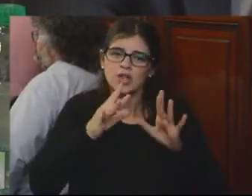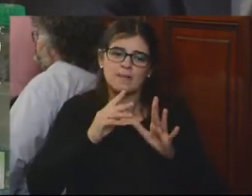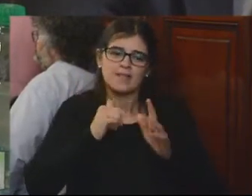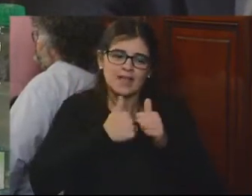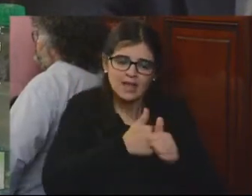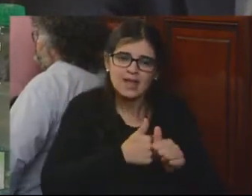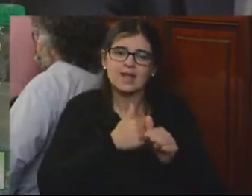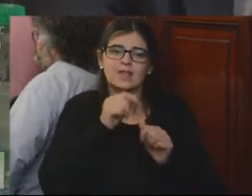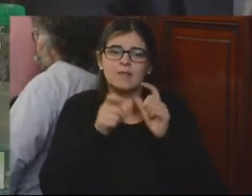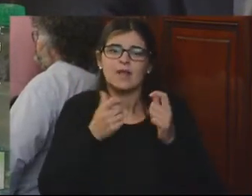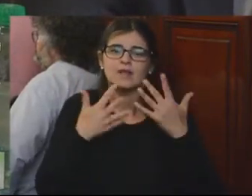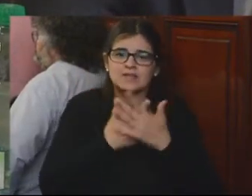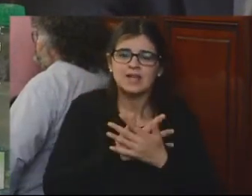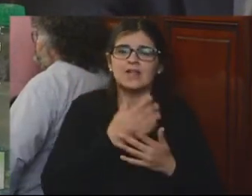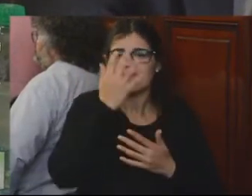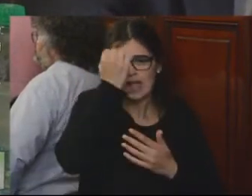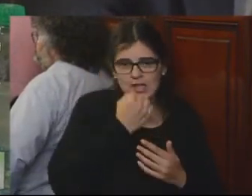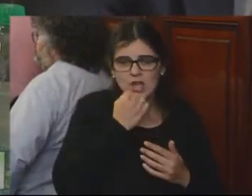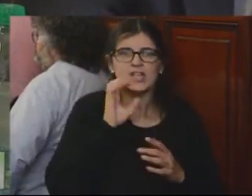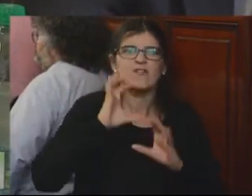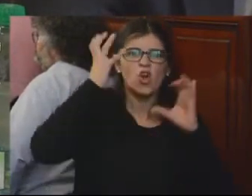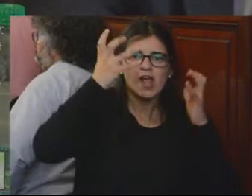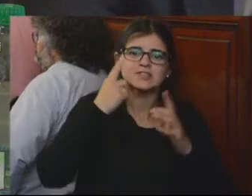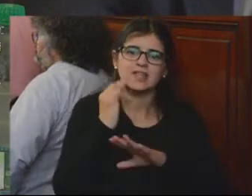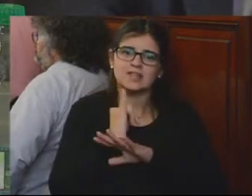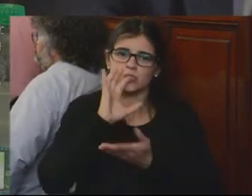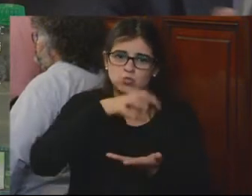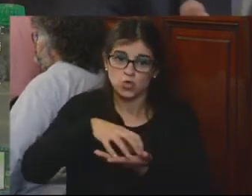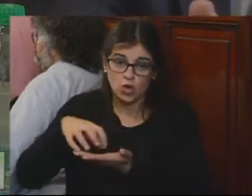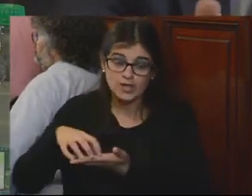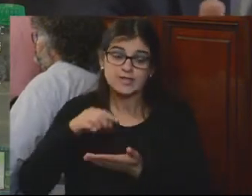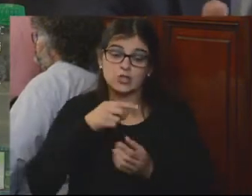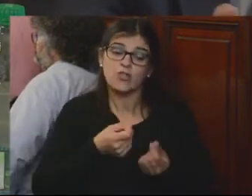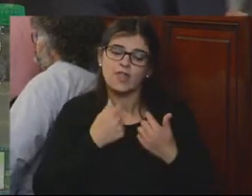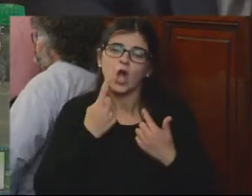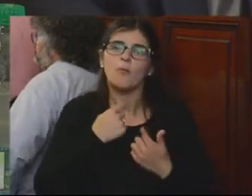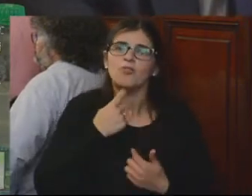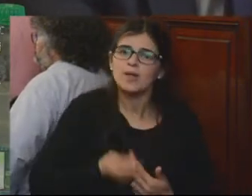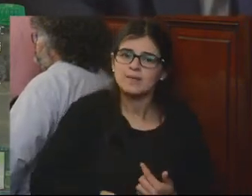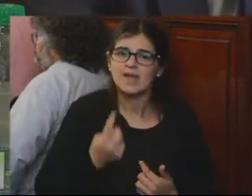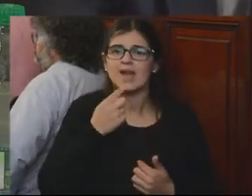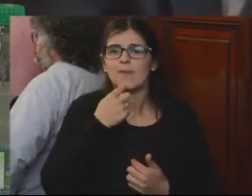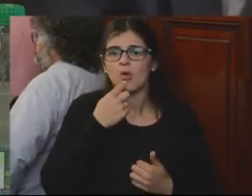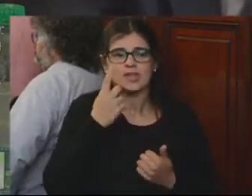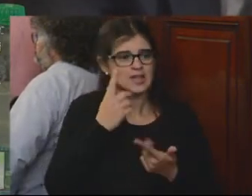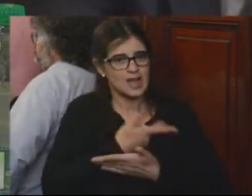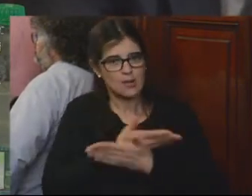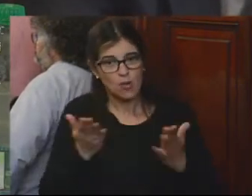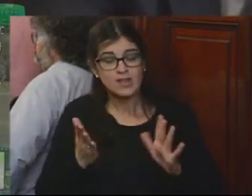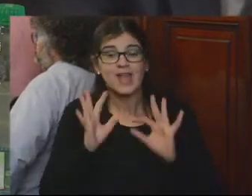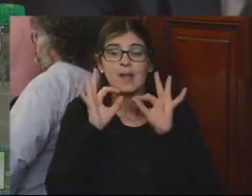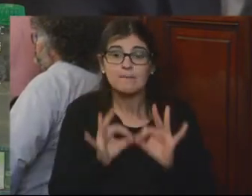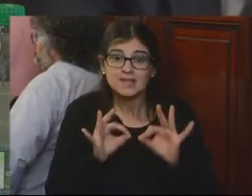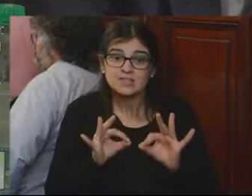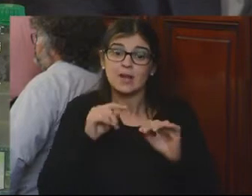víctimas del terrorismo de estado' y de violencia institucional lo que genera un debilitamiento en la política pública específica